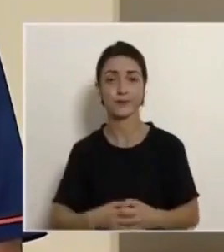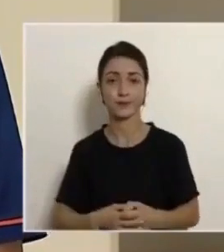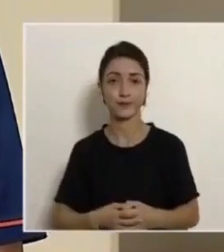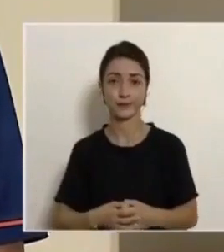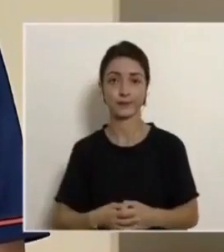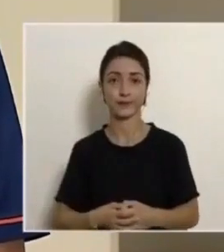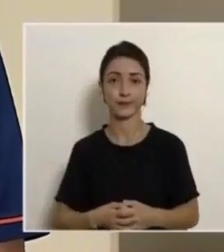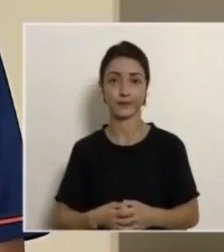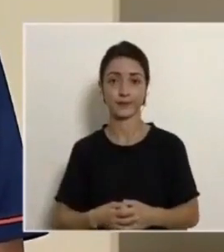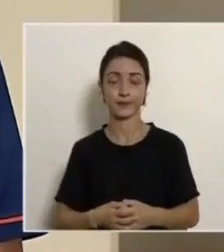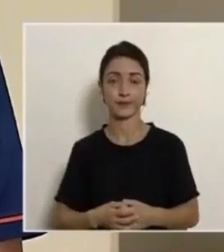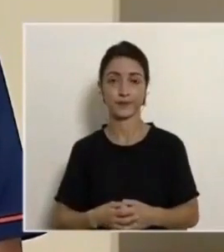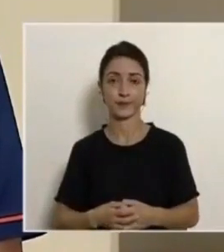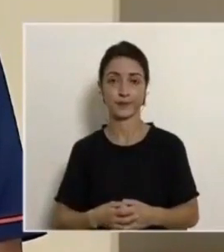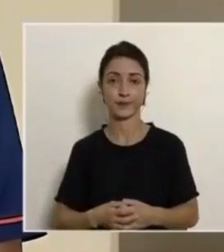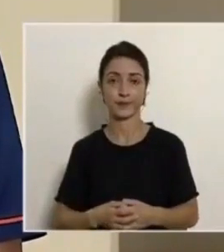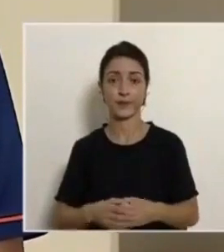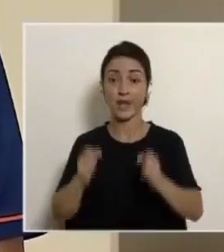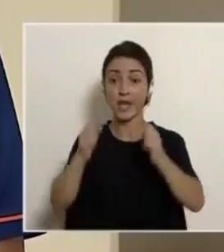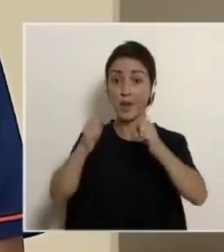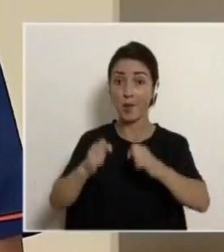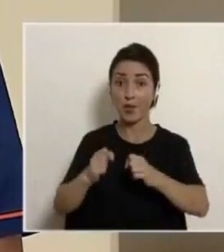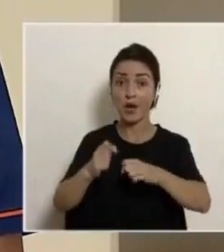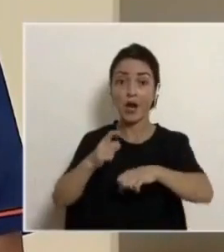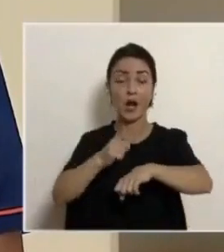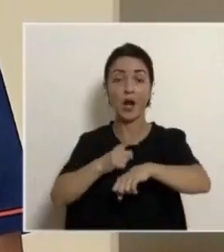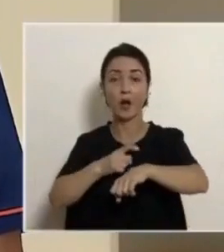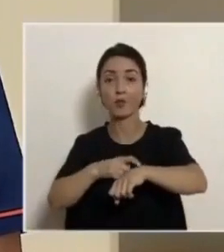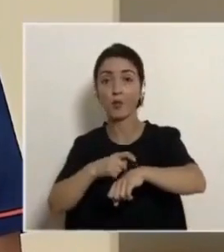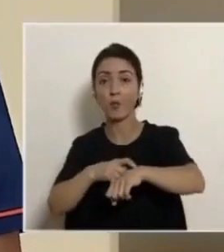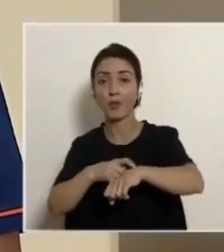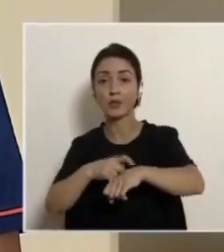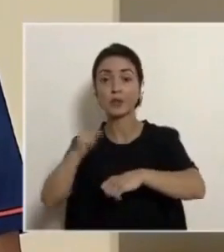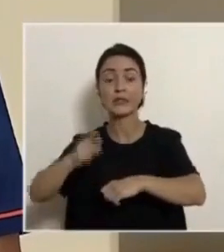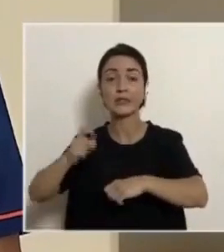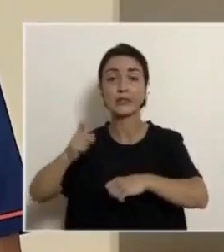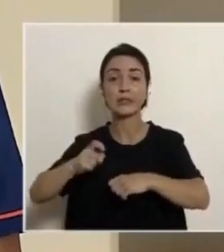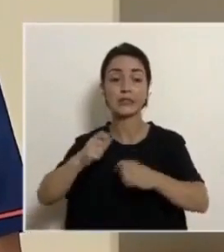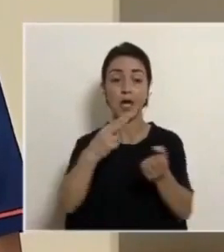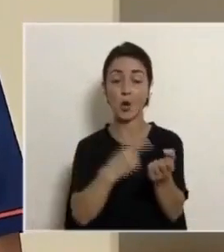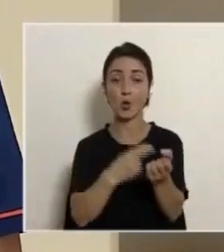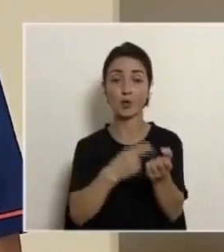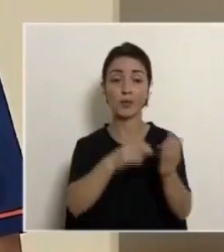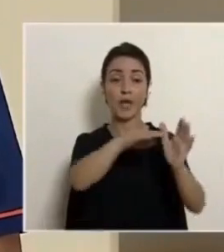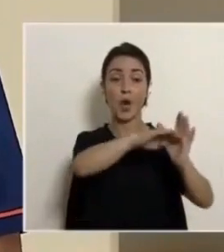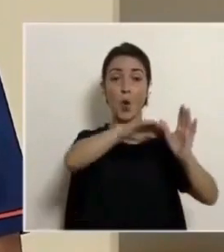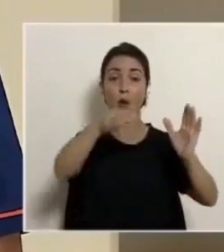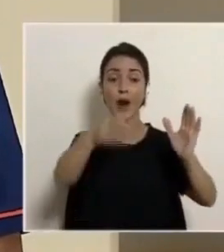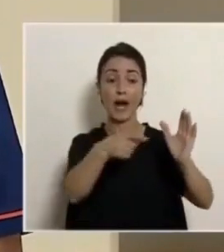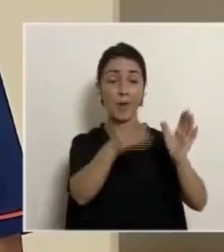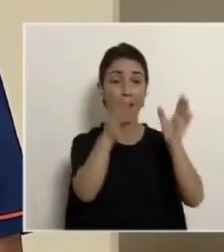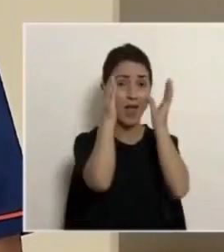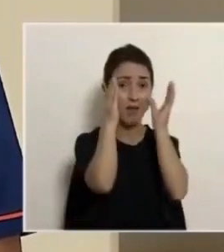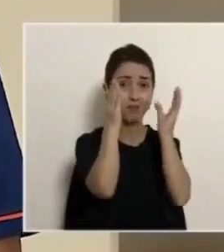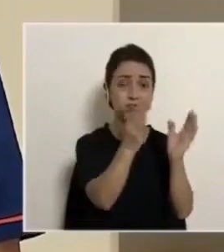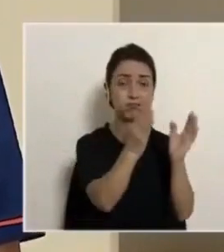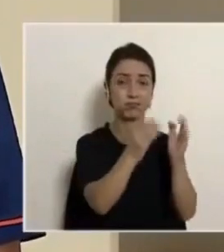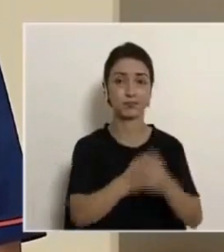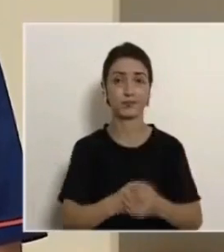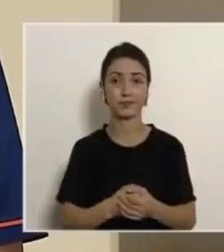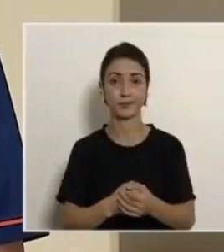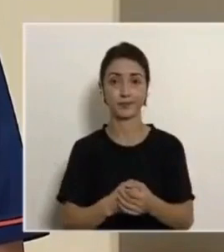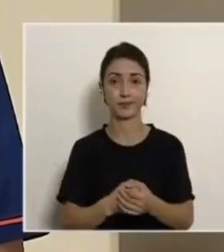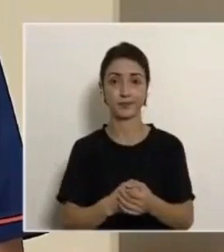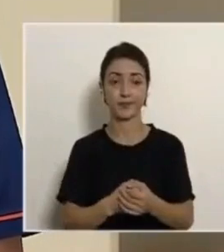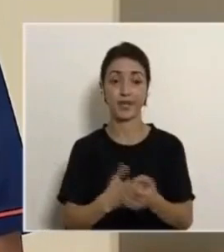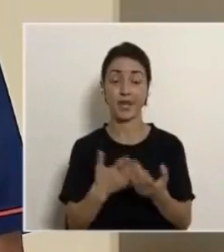que podrían en cualquier momento requerir o ocupar una cama en un hospital para poder darle la atención adecuada y que vamos